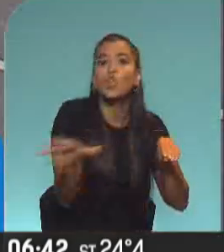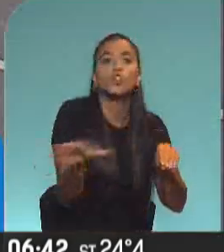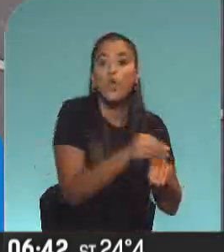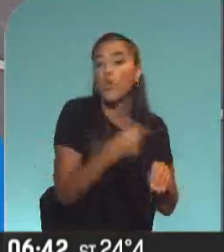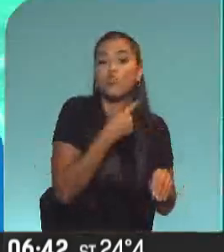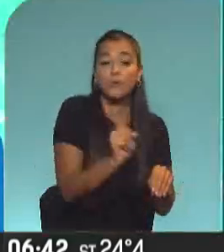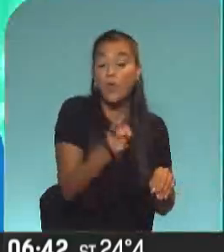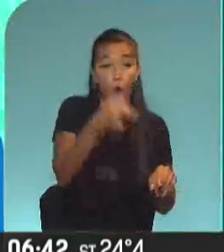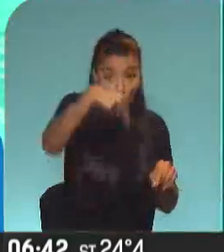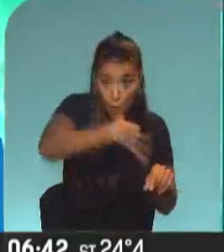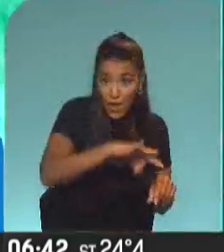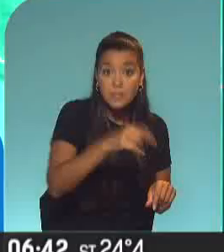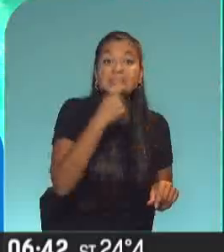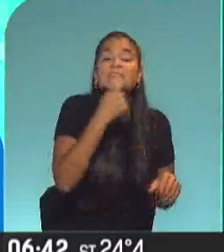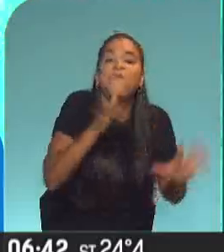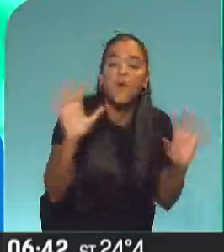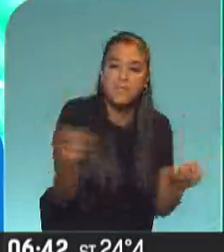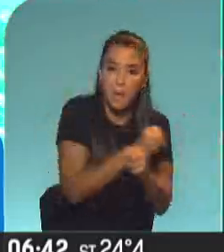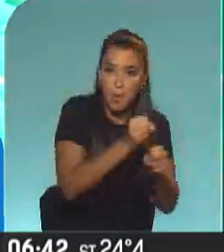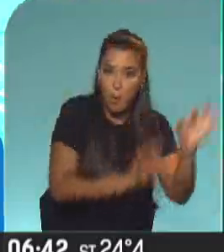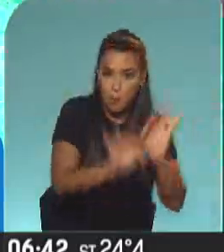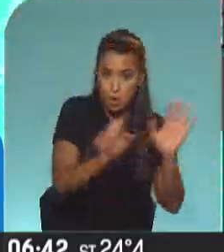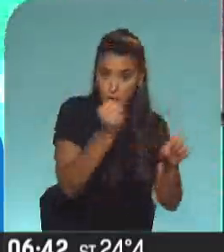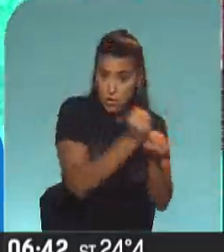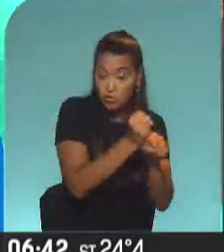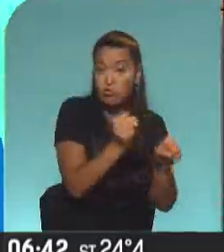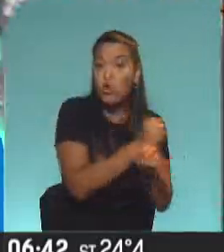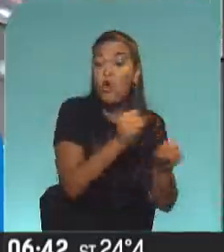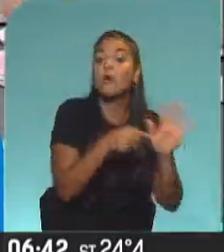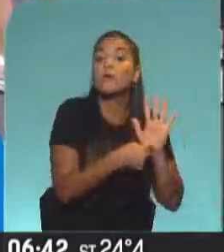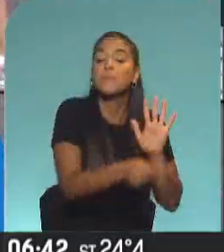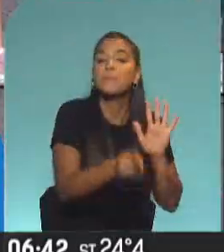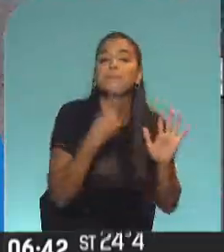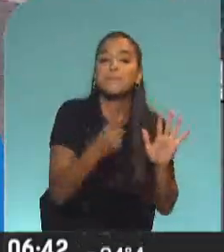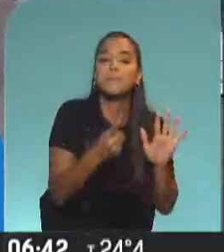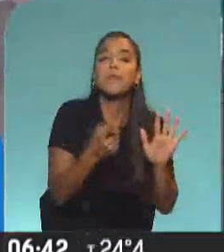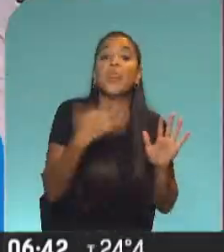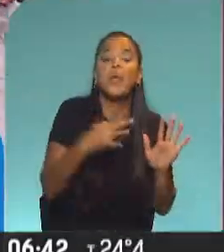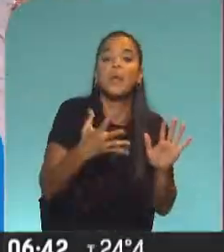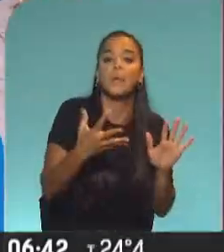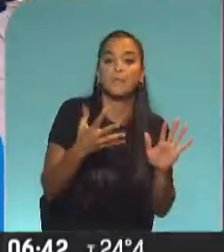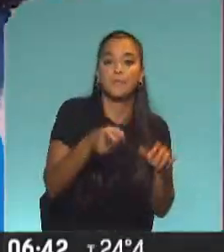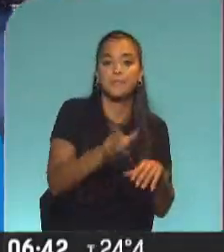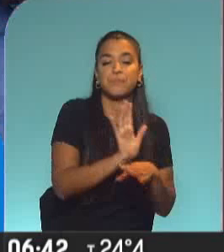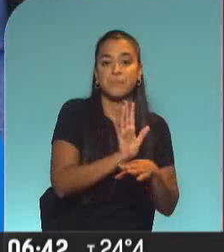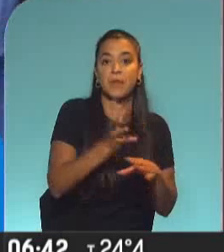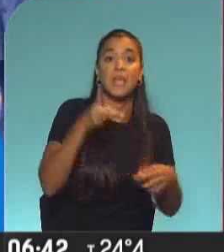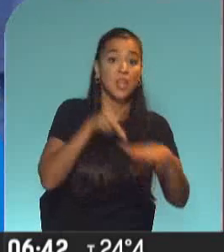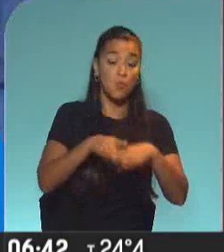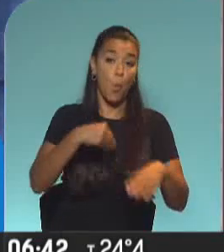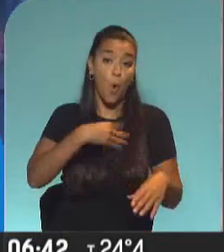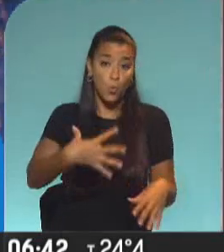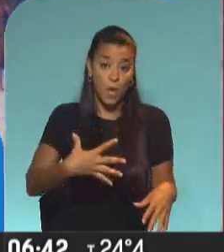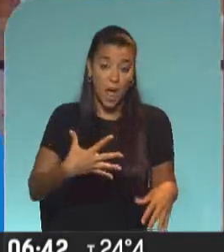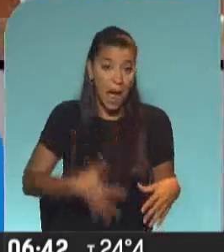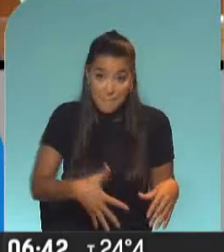estarán obligados ahora, si se aprobara este proyecto, a practicar, a realizar, la práctica de interrupción